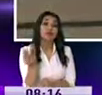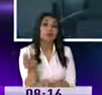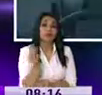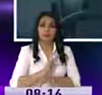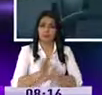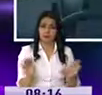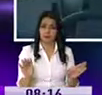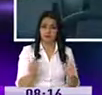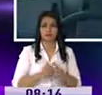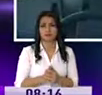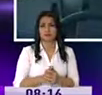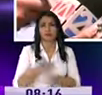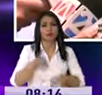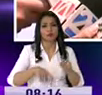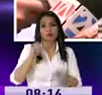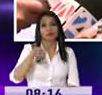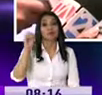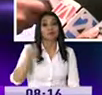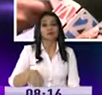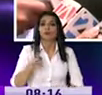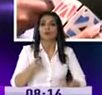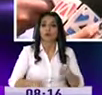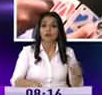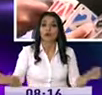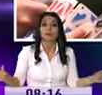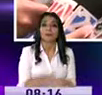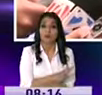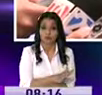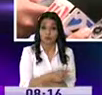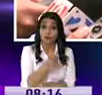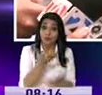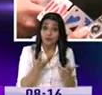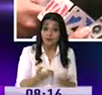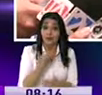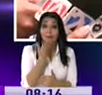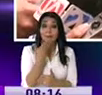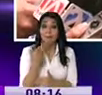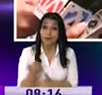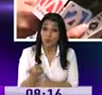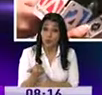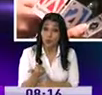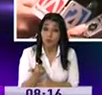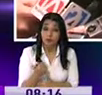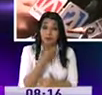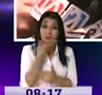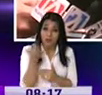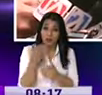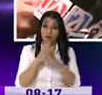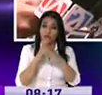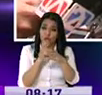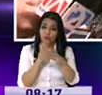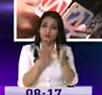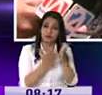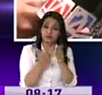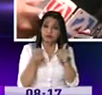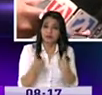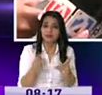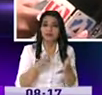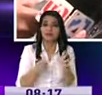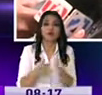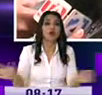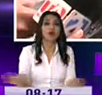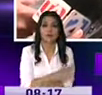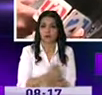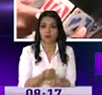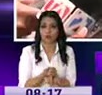hay que hablar de porcentajes, hay que hablar de la totalidad. Si queremos una mejora de transporte en nuestra ciudad, hay que hablar de la